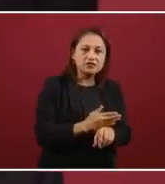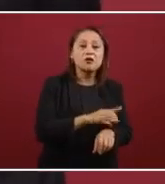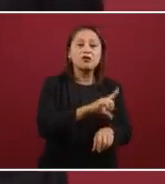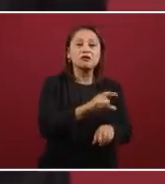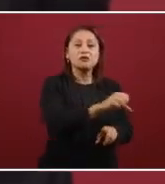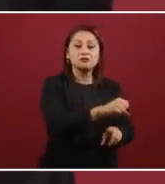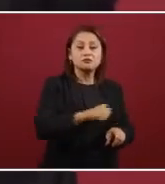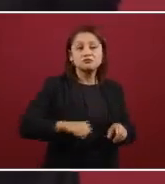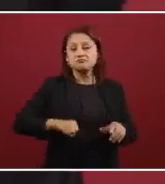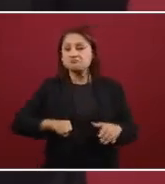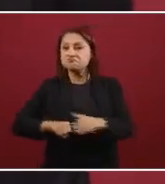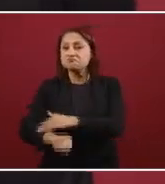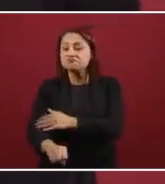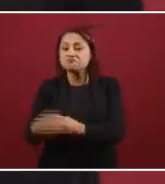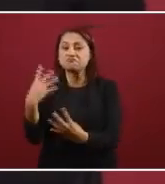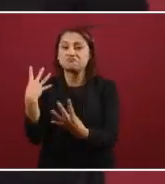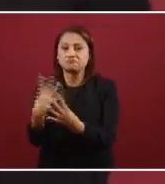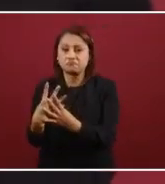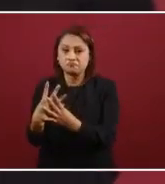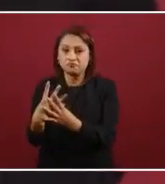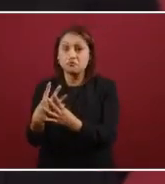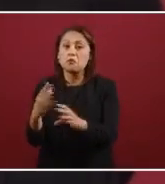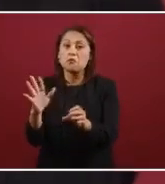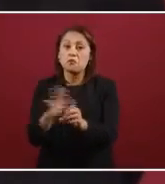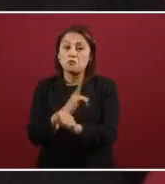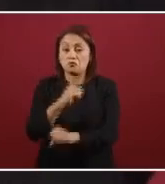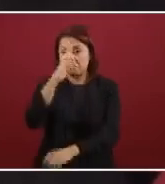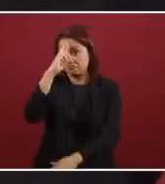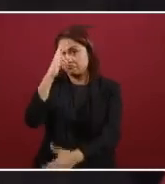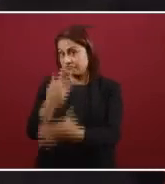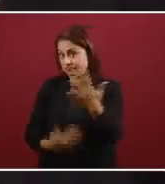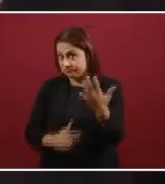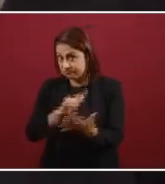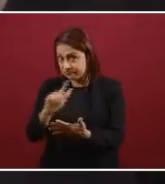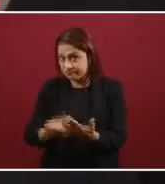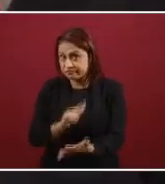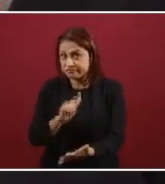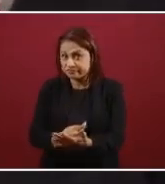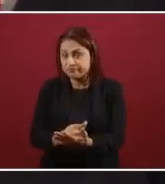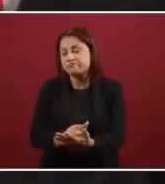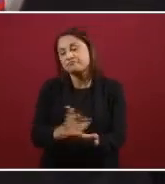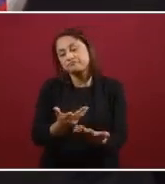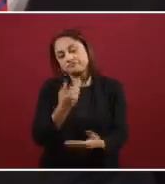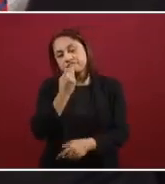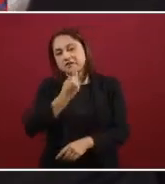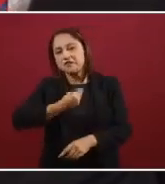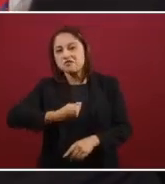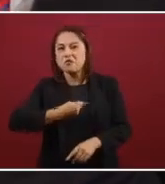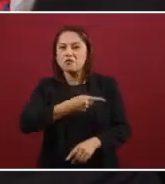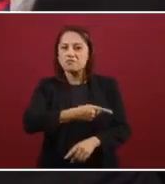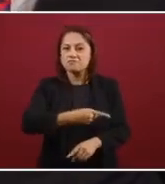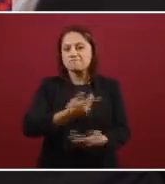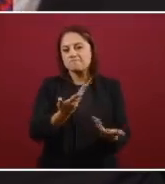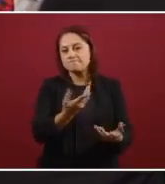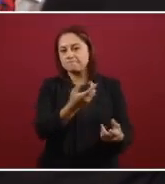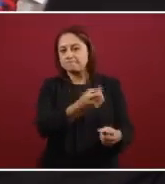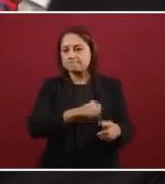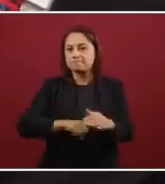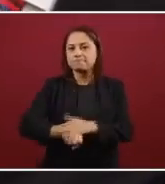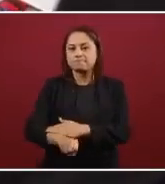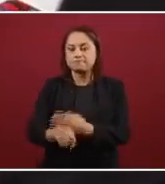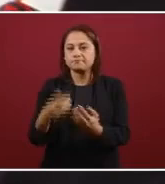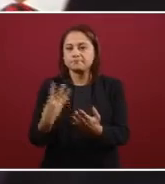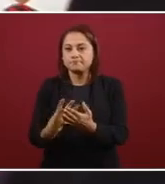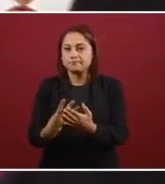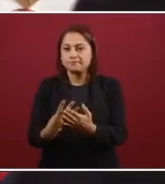la libertad en el sentido estricto de la palabra, porque una proporción inmensa de los jóvenes que